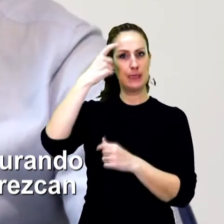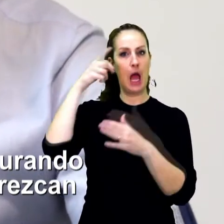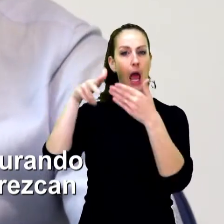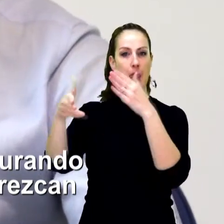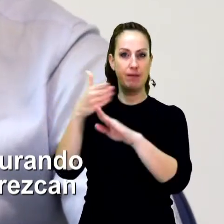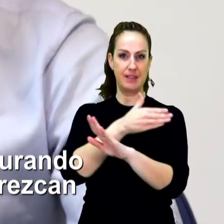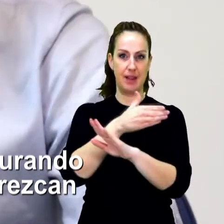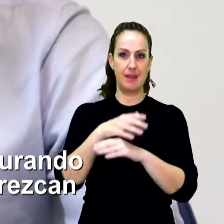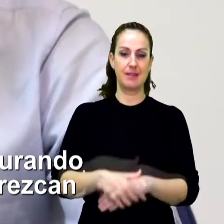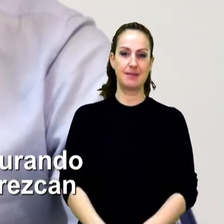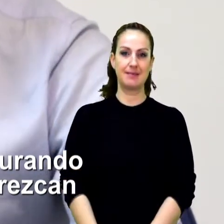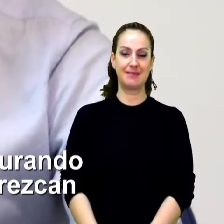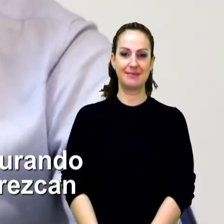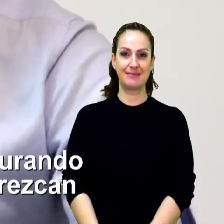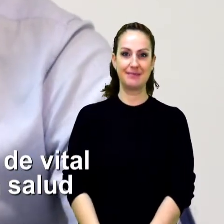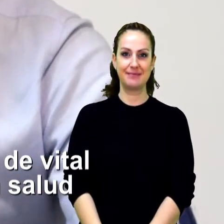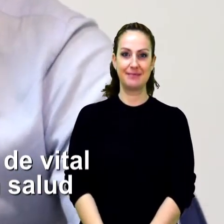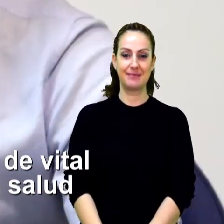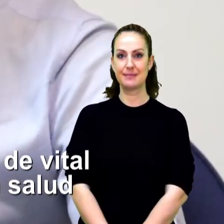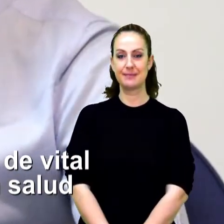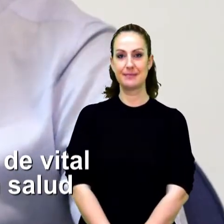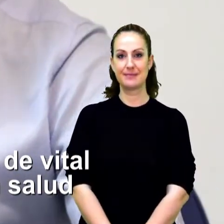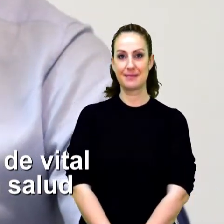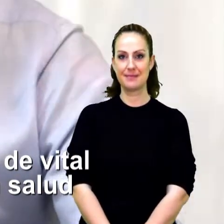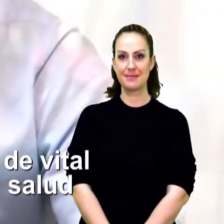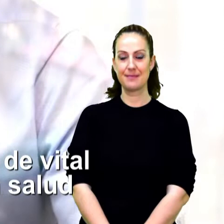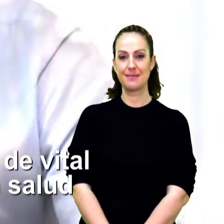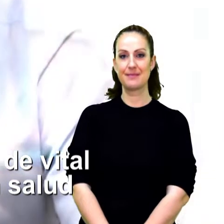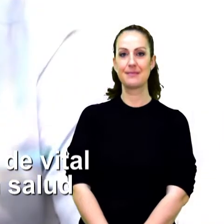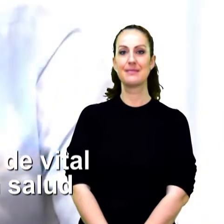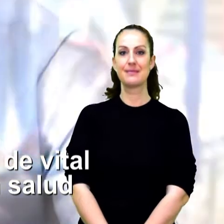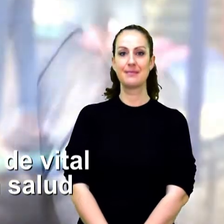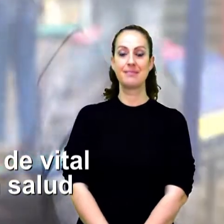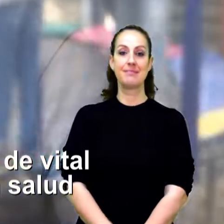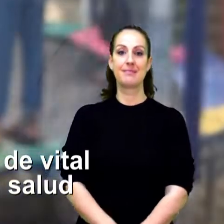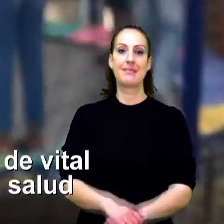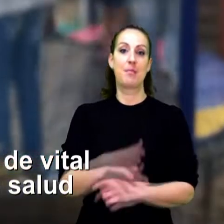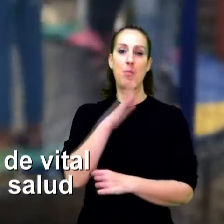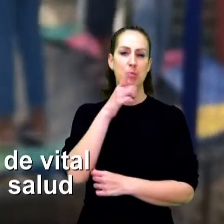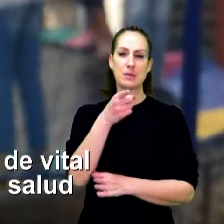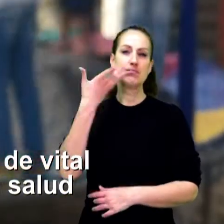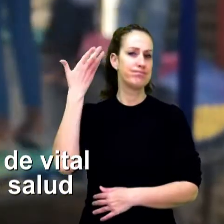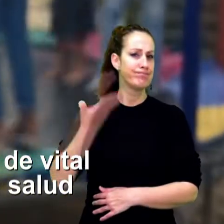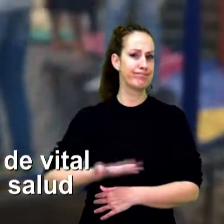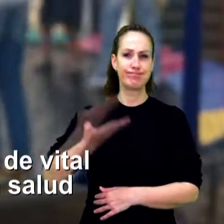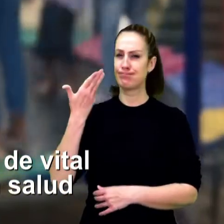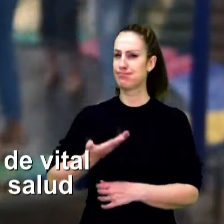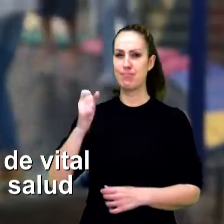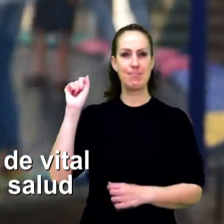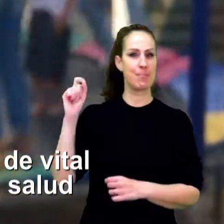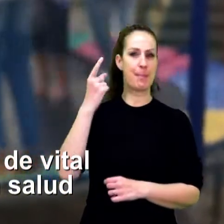procurando una buena evolución o evitando que aparezcan muchos trastornos mentales, ¿no? Es, por tanto, de vital